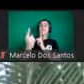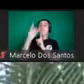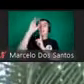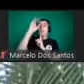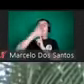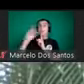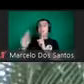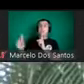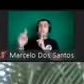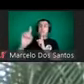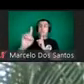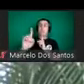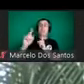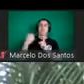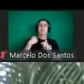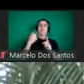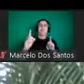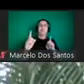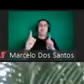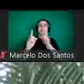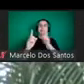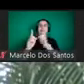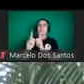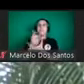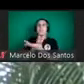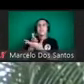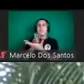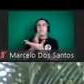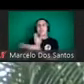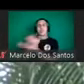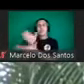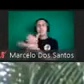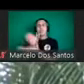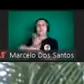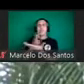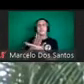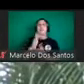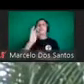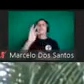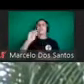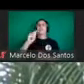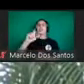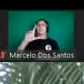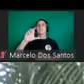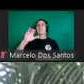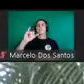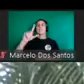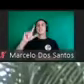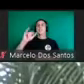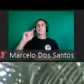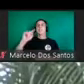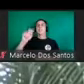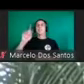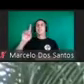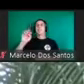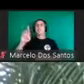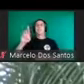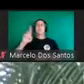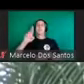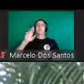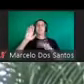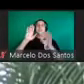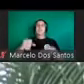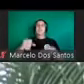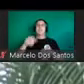sector privado, pero es una figura que ya ha sido altamente probada en instituciones